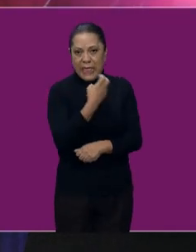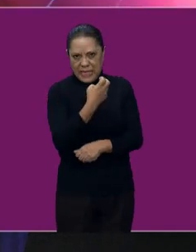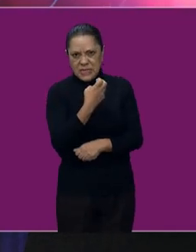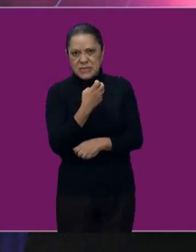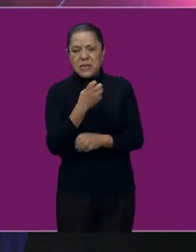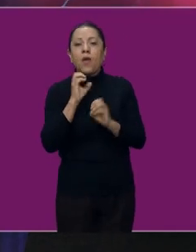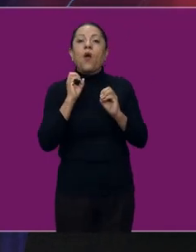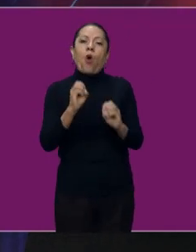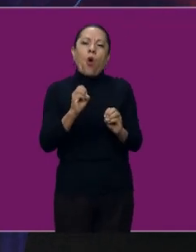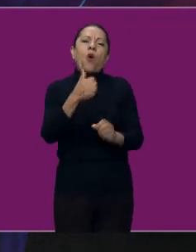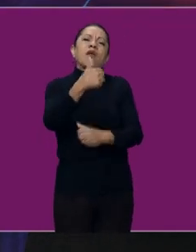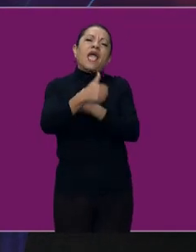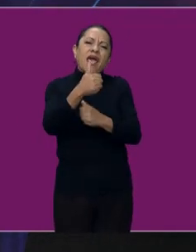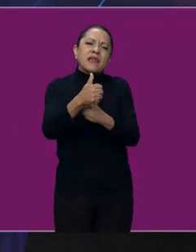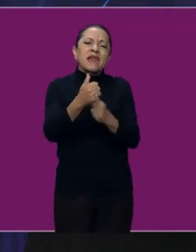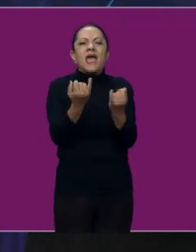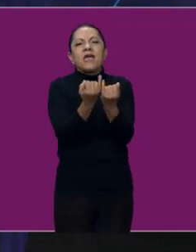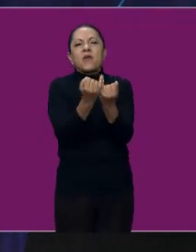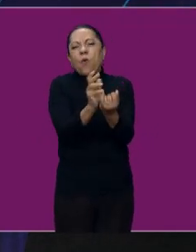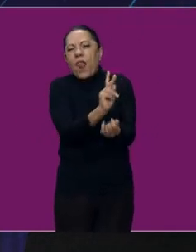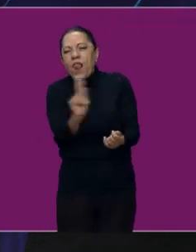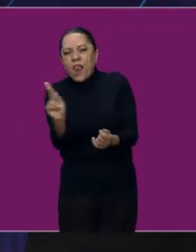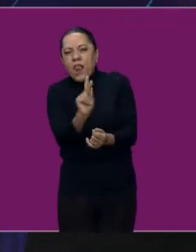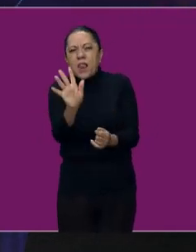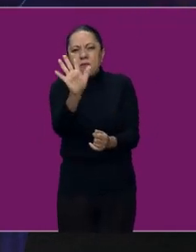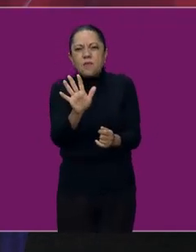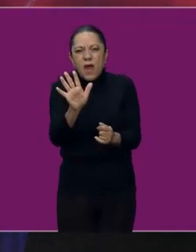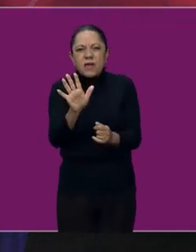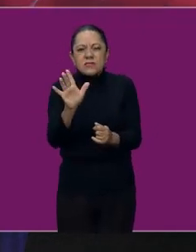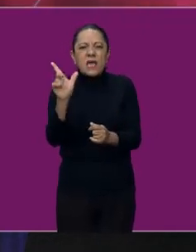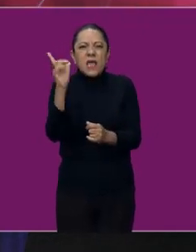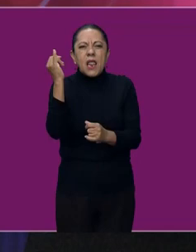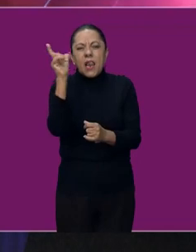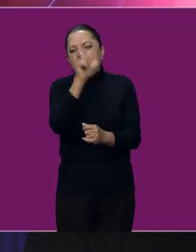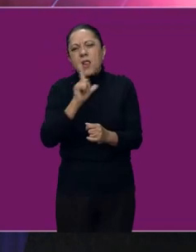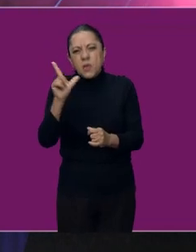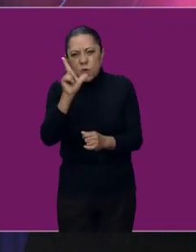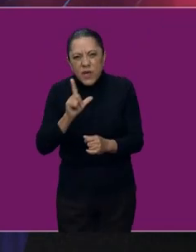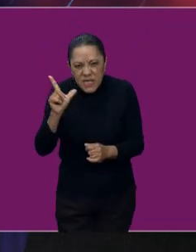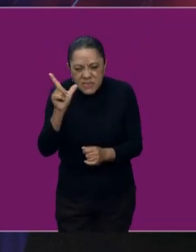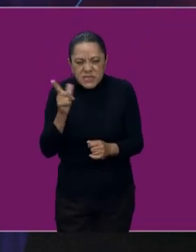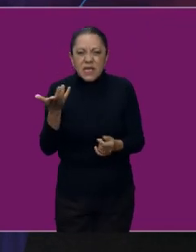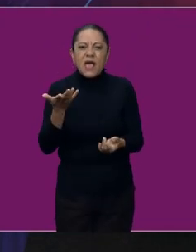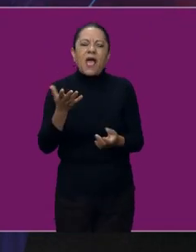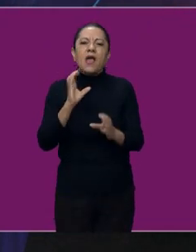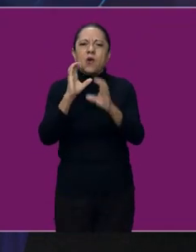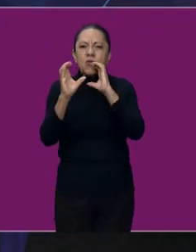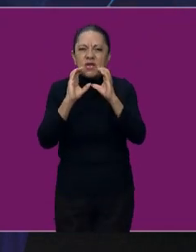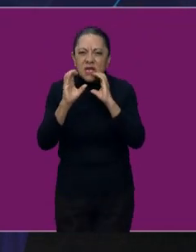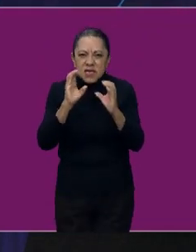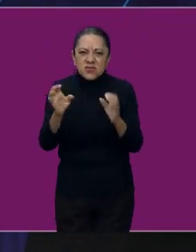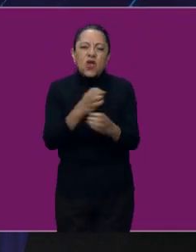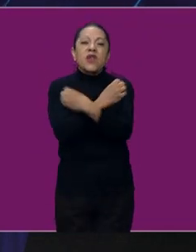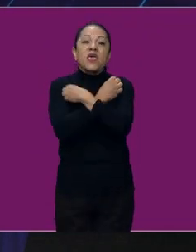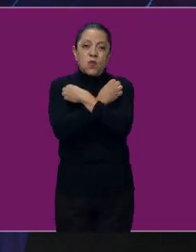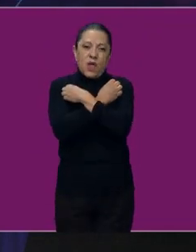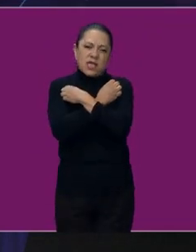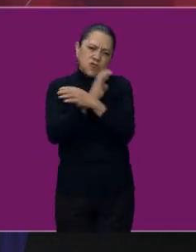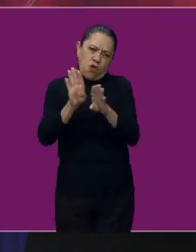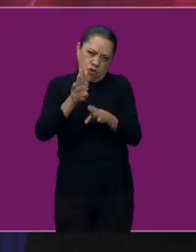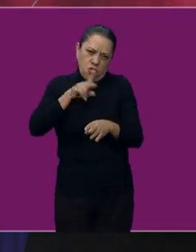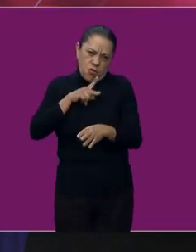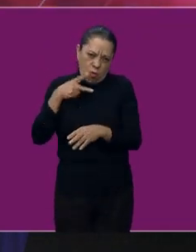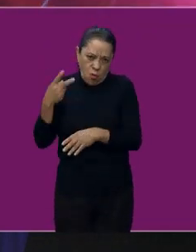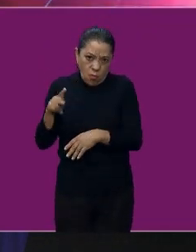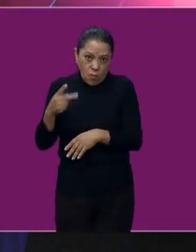carreras afines la lingüística comunicación educación que es mi caso pero que realmente